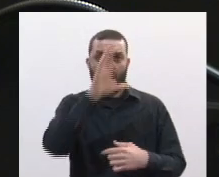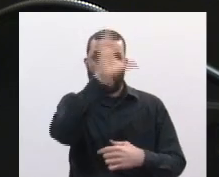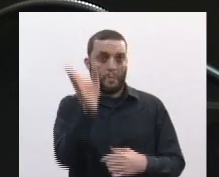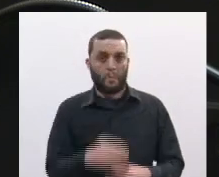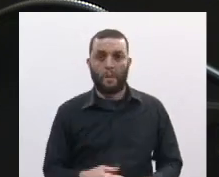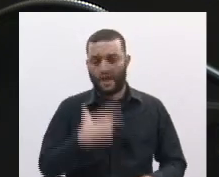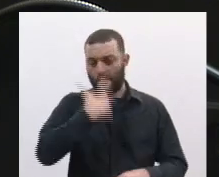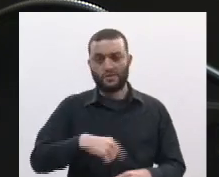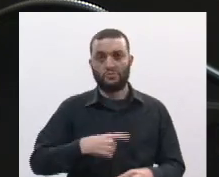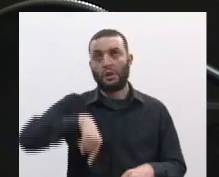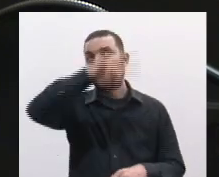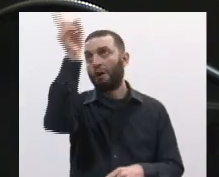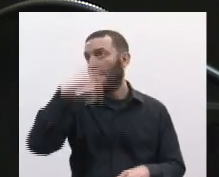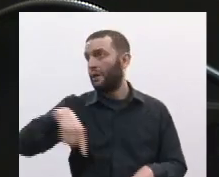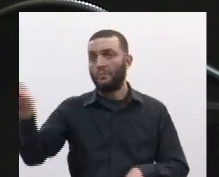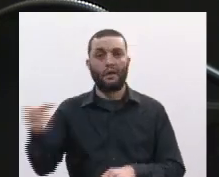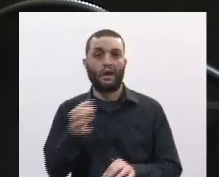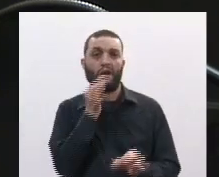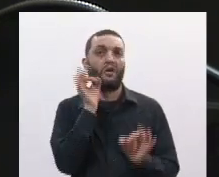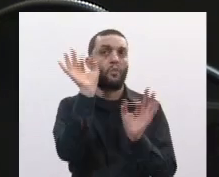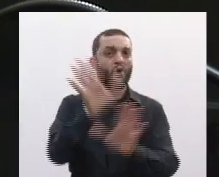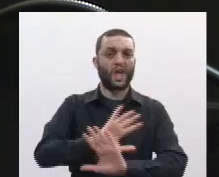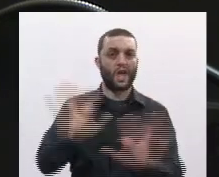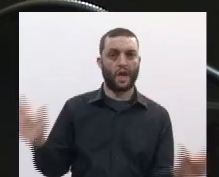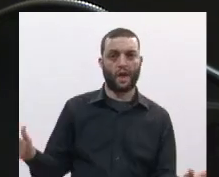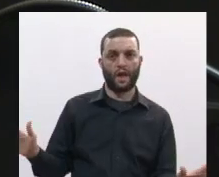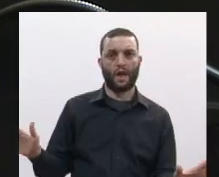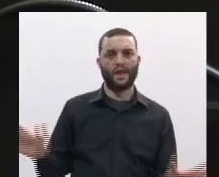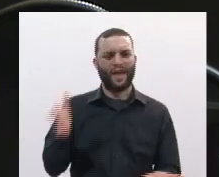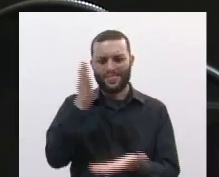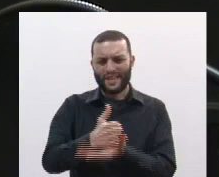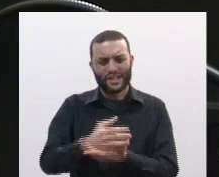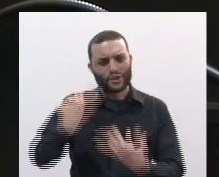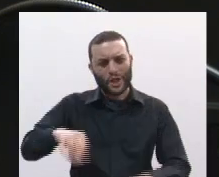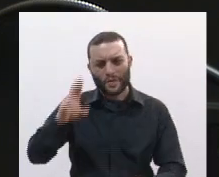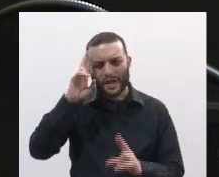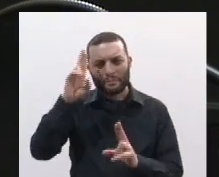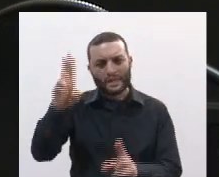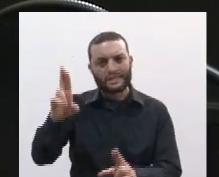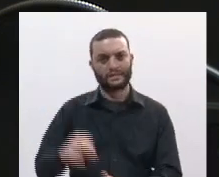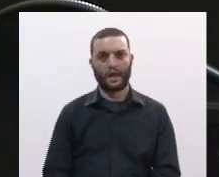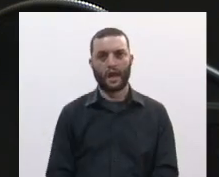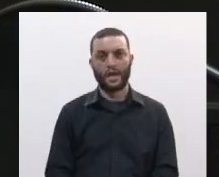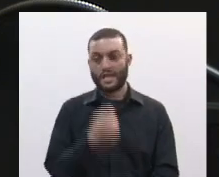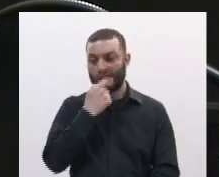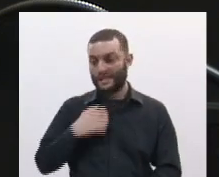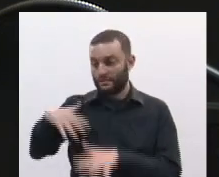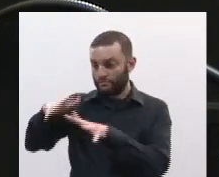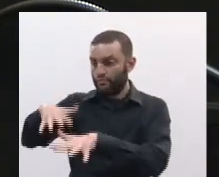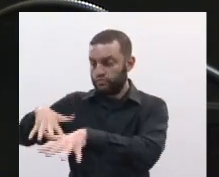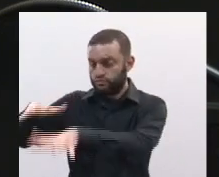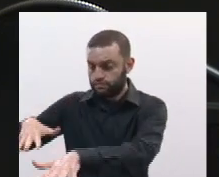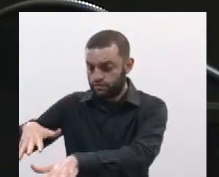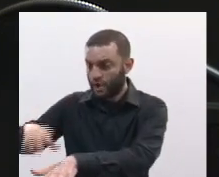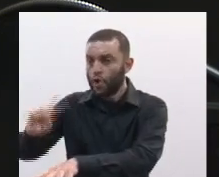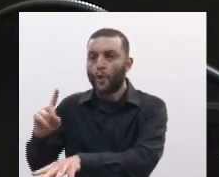los derechos, y evitar precisamente a veces que este tipo de reclamos no afecten derechos de los